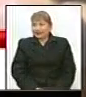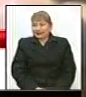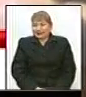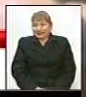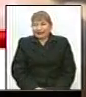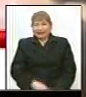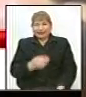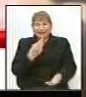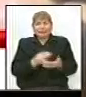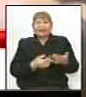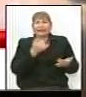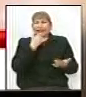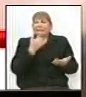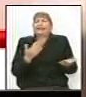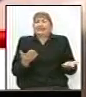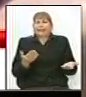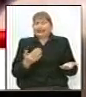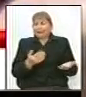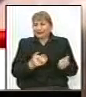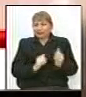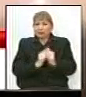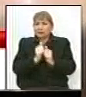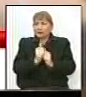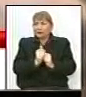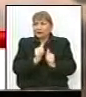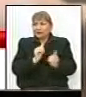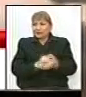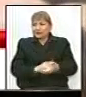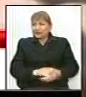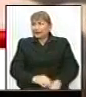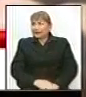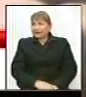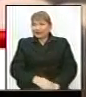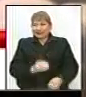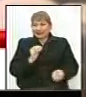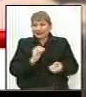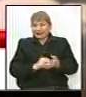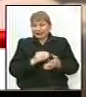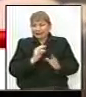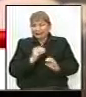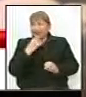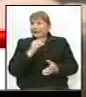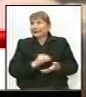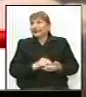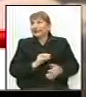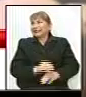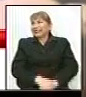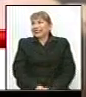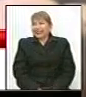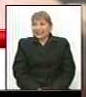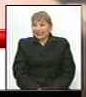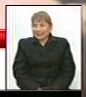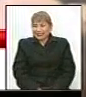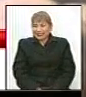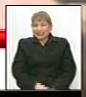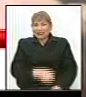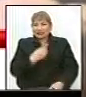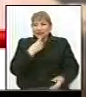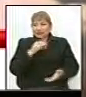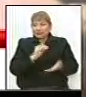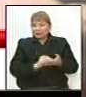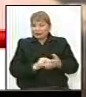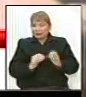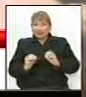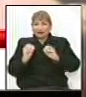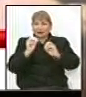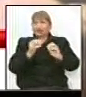han creído que van a pasar por sin ser vistos? ¿A empezar a burlarse del pueblo peruano? Que solo pusieron